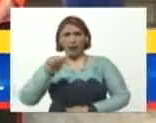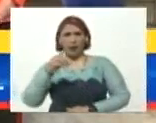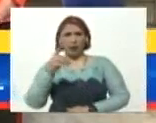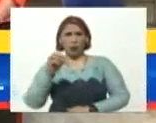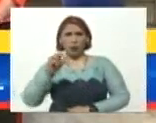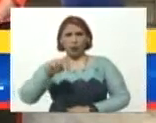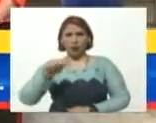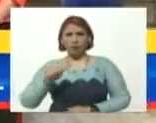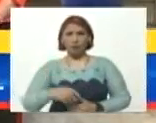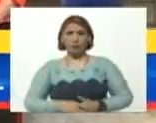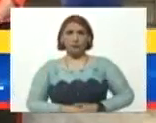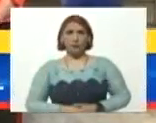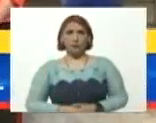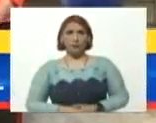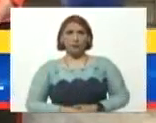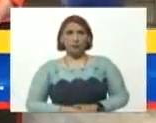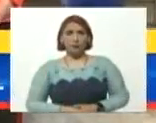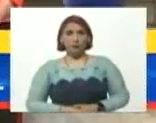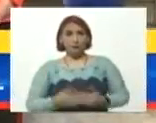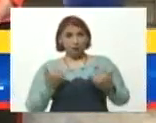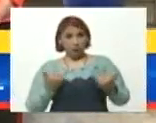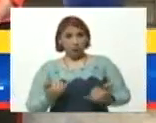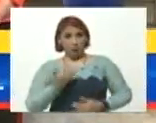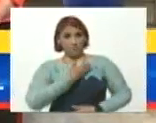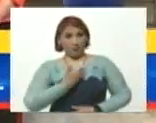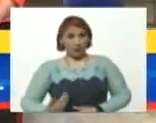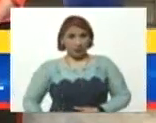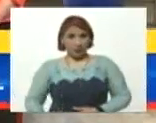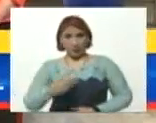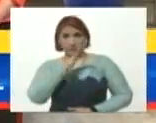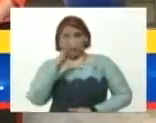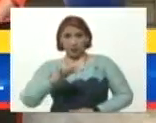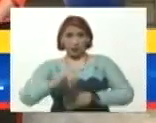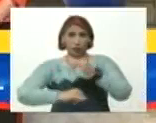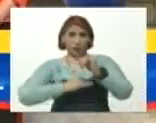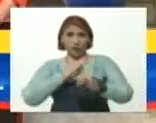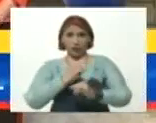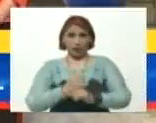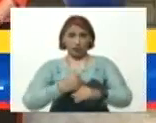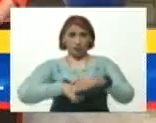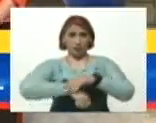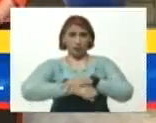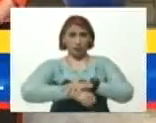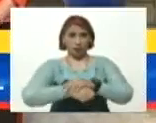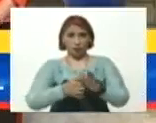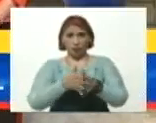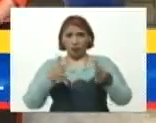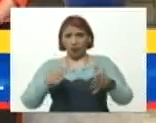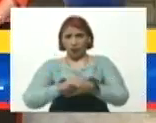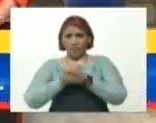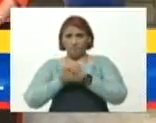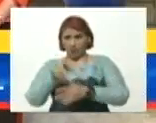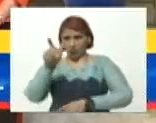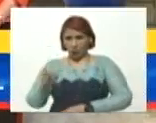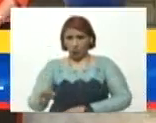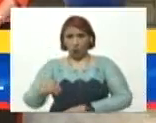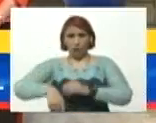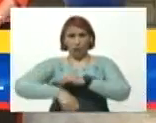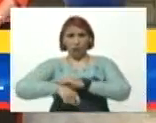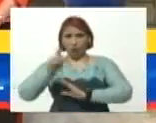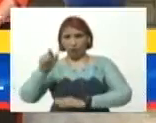Infantino, presidente de la FIFA, gran amigo de Maradona, de Diego Armando Maradona.